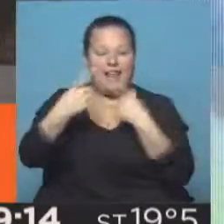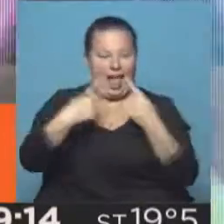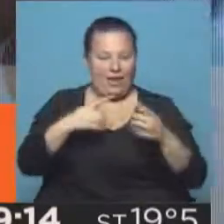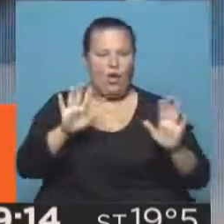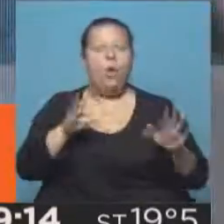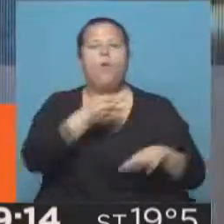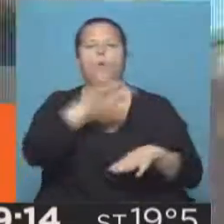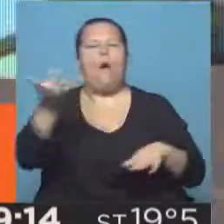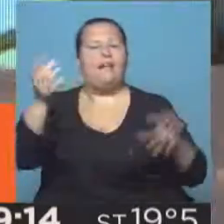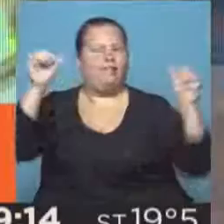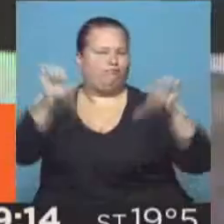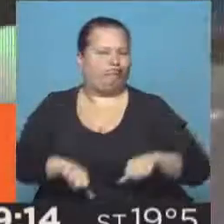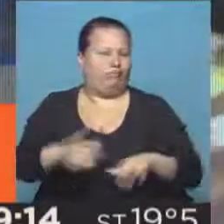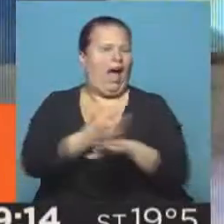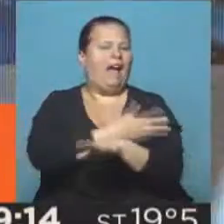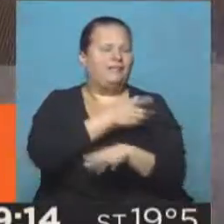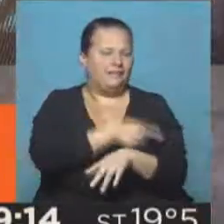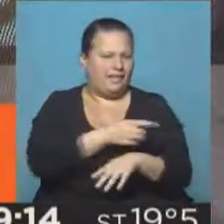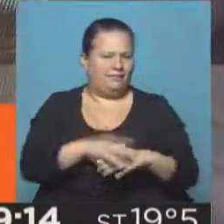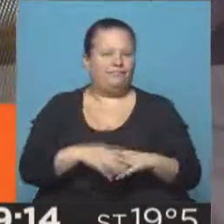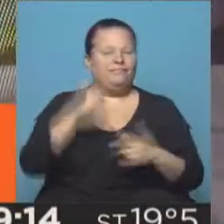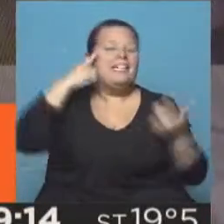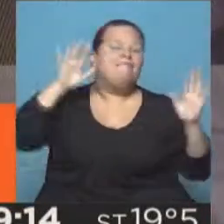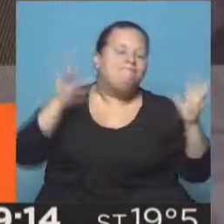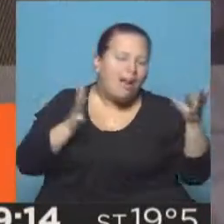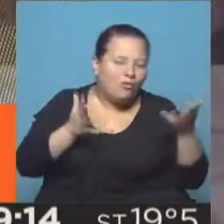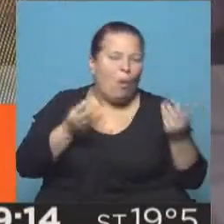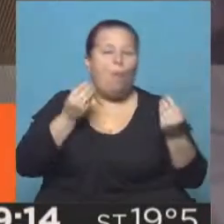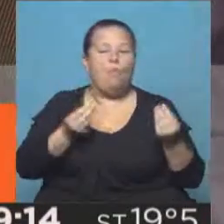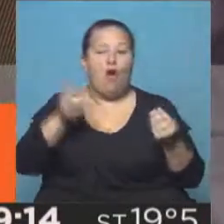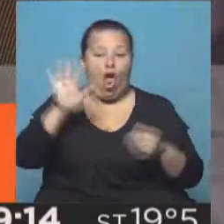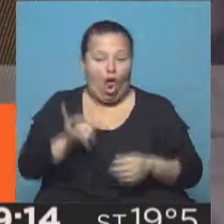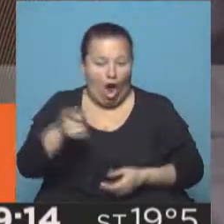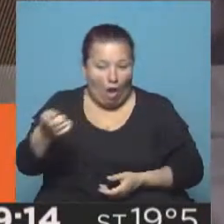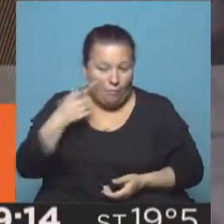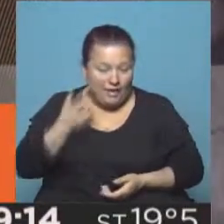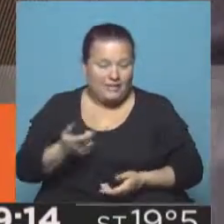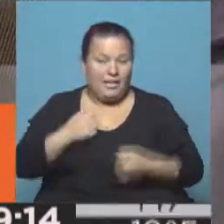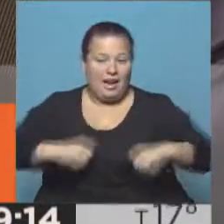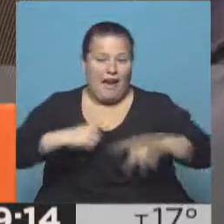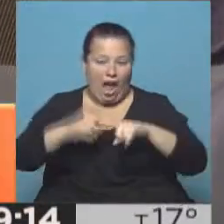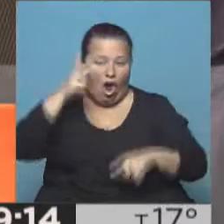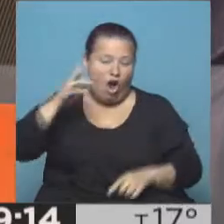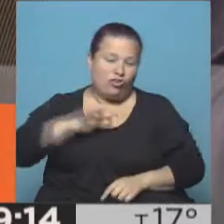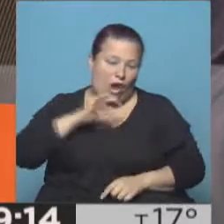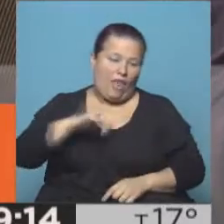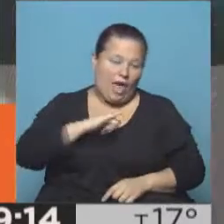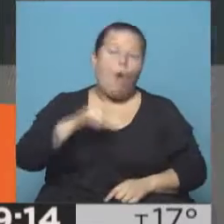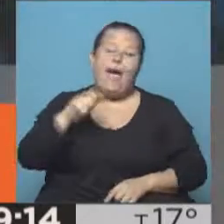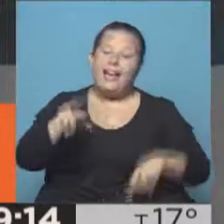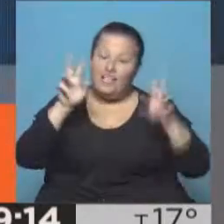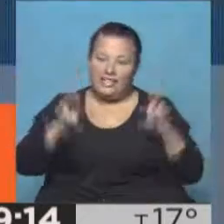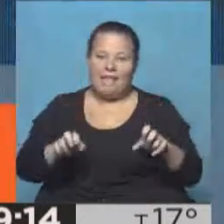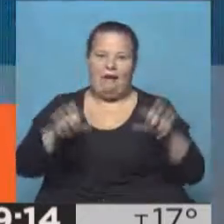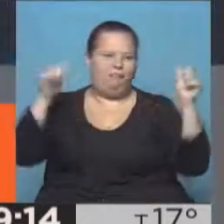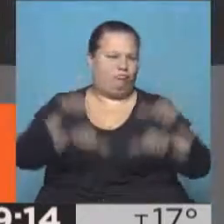¿Cuántas causas se han caído antes de esto, crees? Porque en el caso de López, por ejemplo, Elisa hace 8 años que lo viene por eso, denunciando. Estas causas no